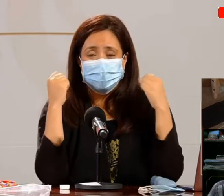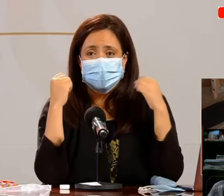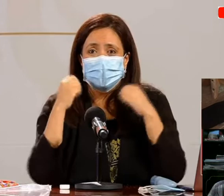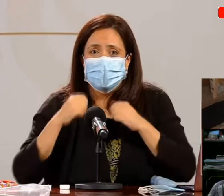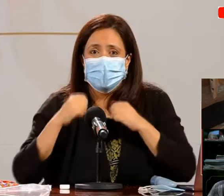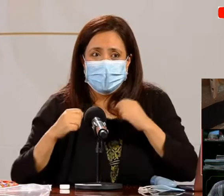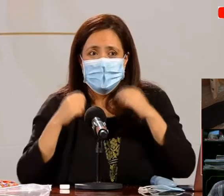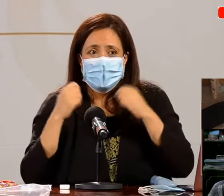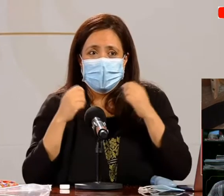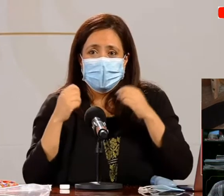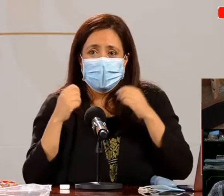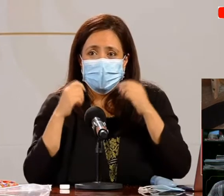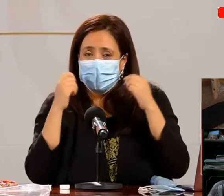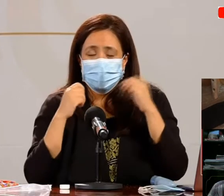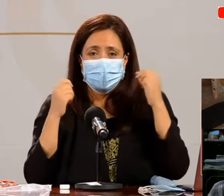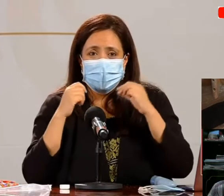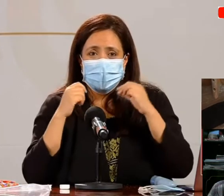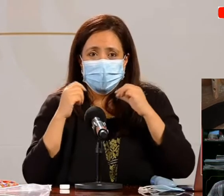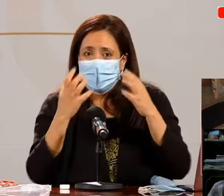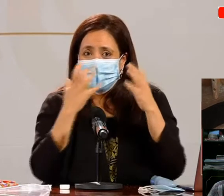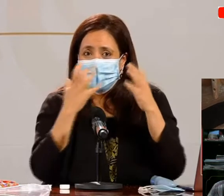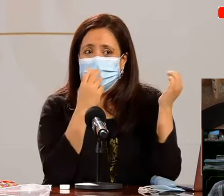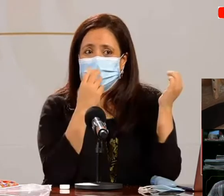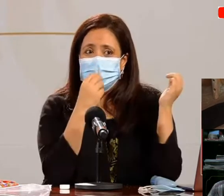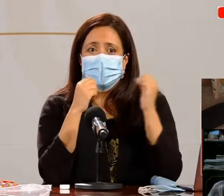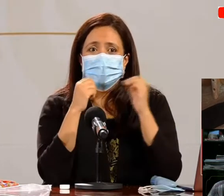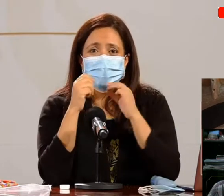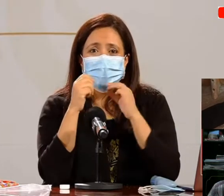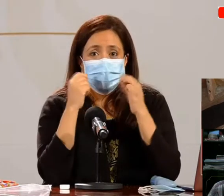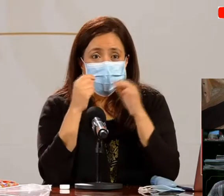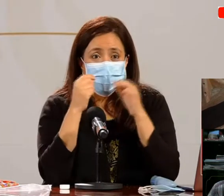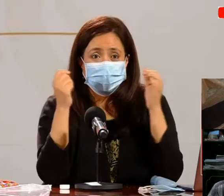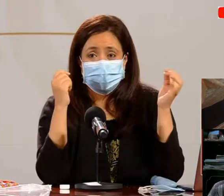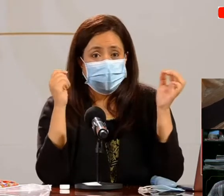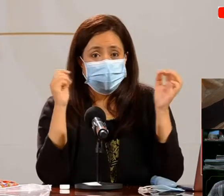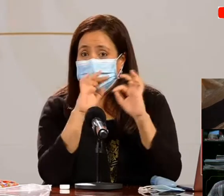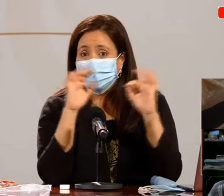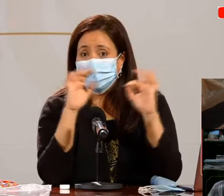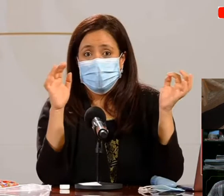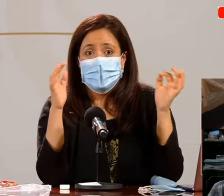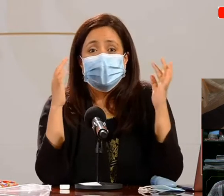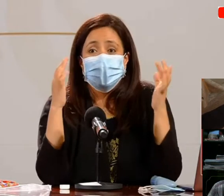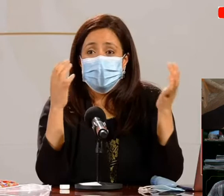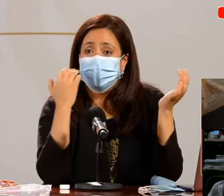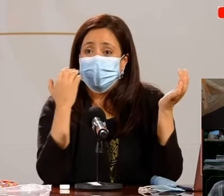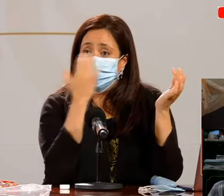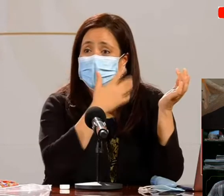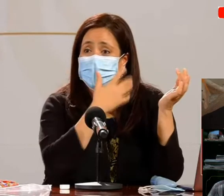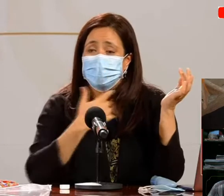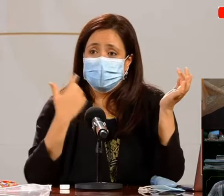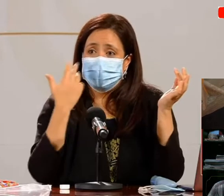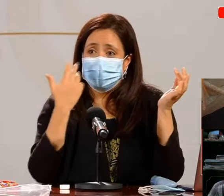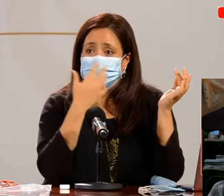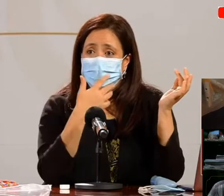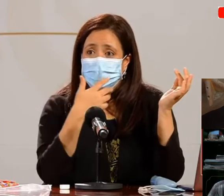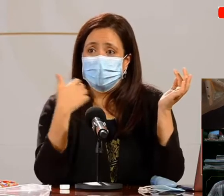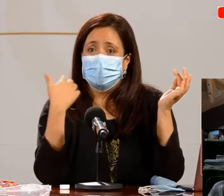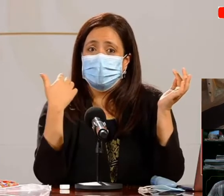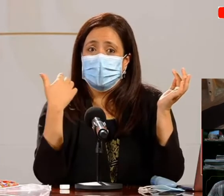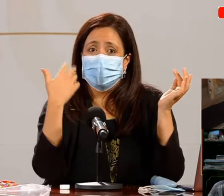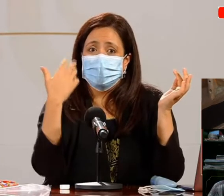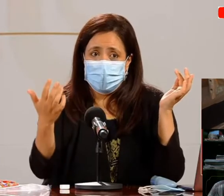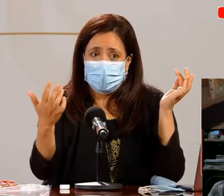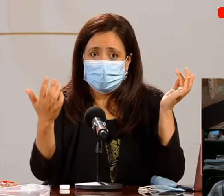la mascarilla, quieren comer, moverlo, y lo primero que hacen es lo tocan de esta parte. Eso es lo peor, porque es la parte que estuvo